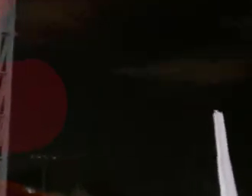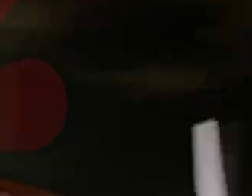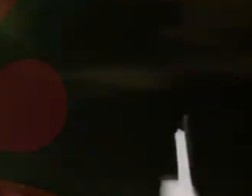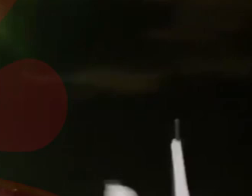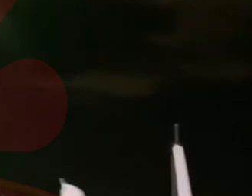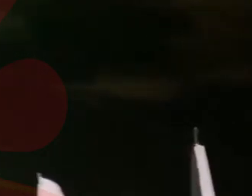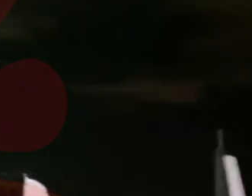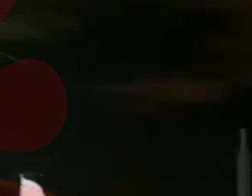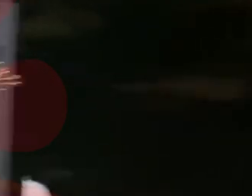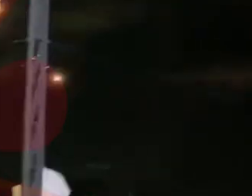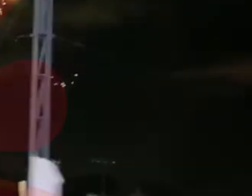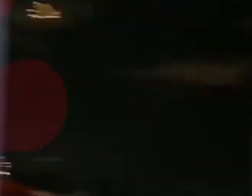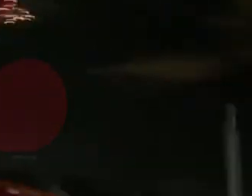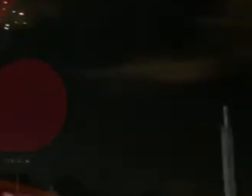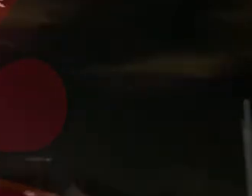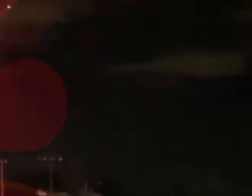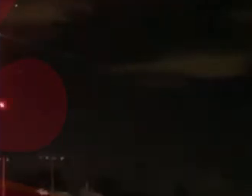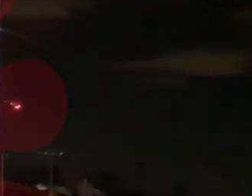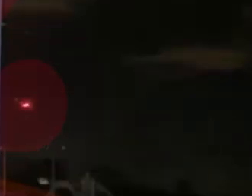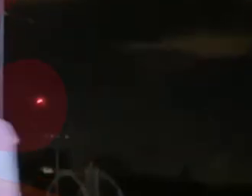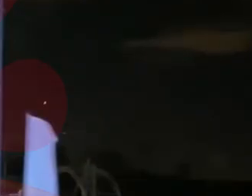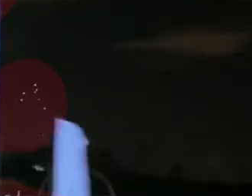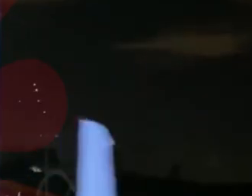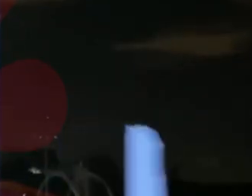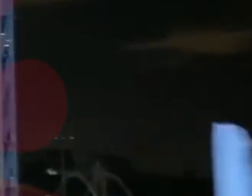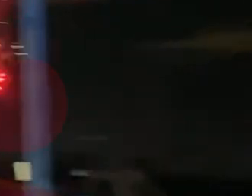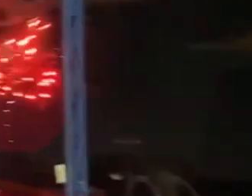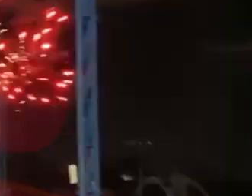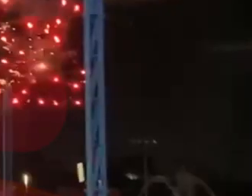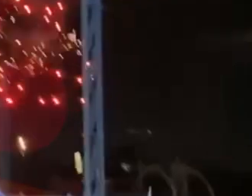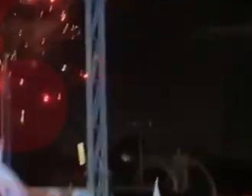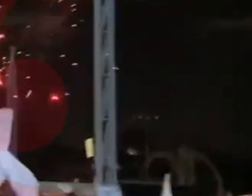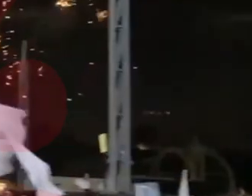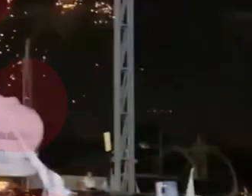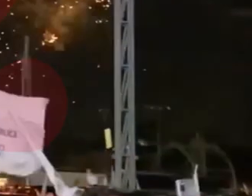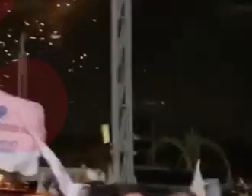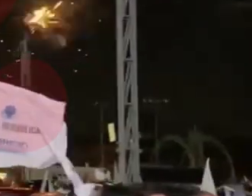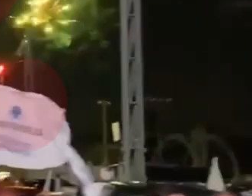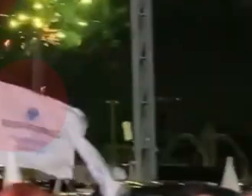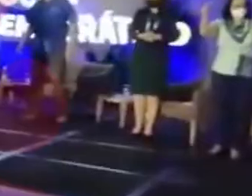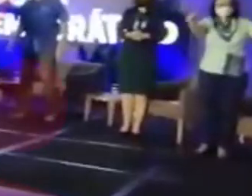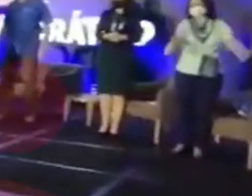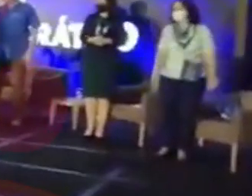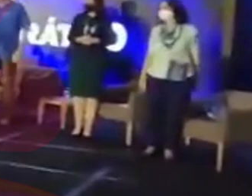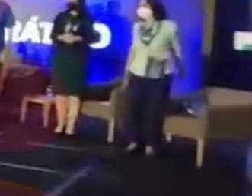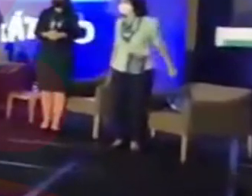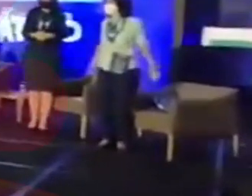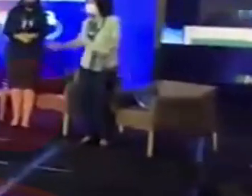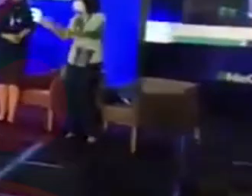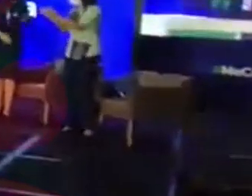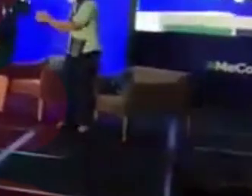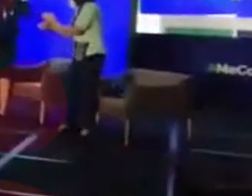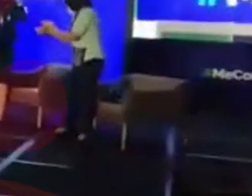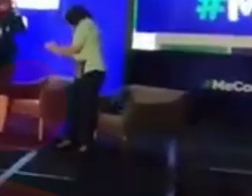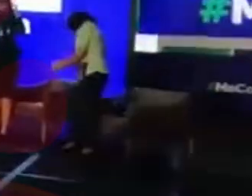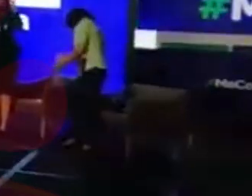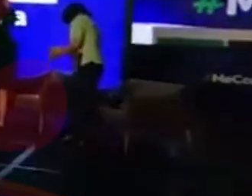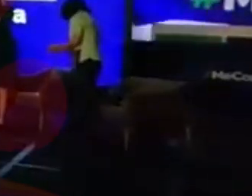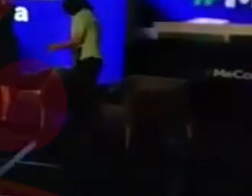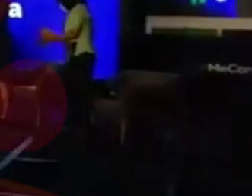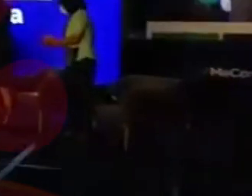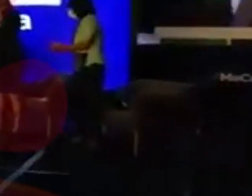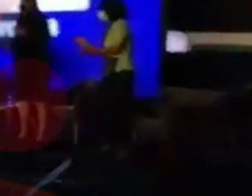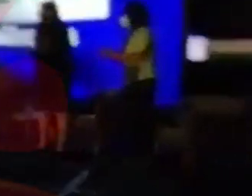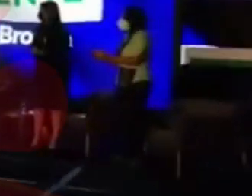la mayoría se inclinó por alcanzar una renegociación que permite eliminar los nuevos impuestos disminuir los gastos